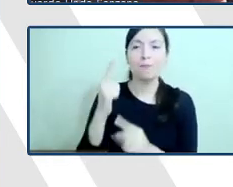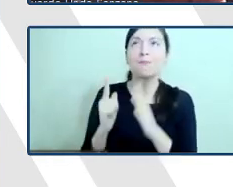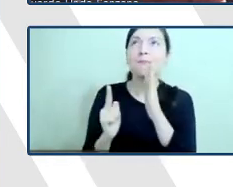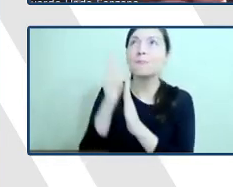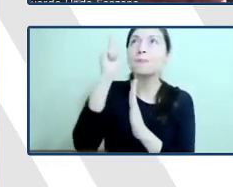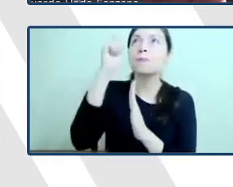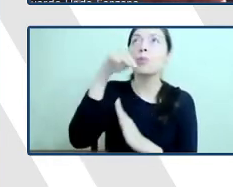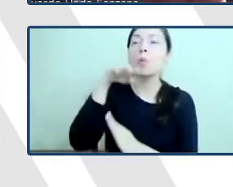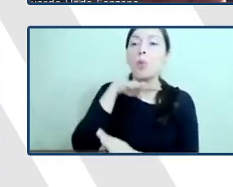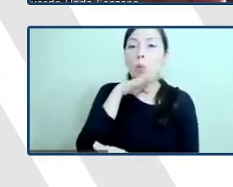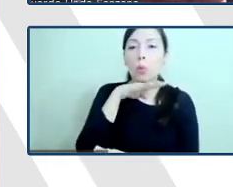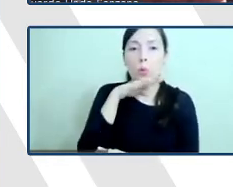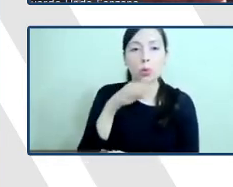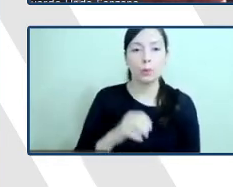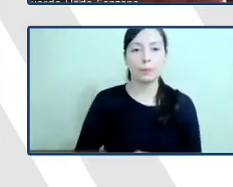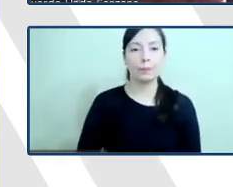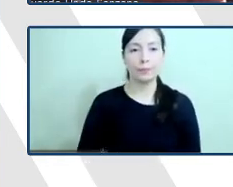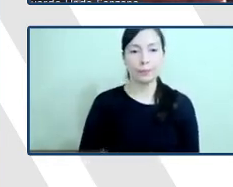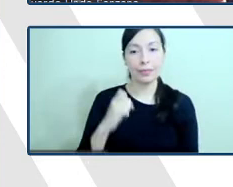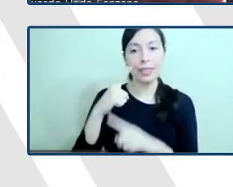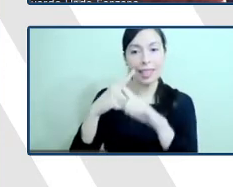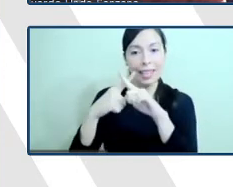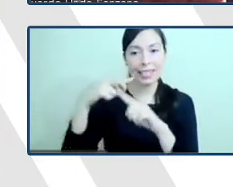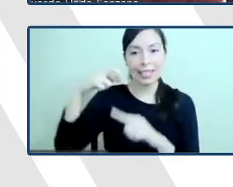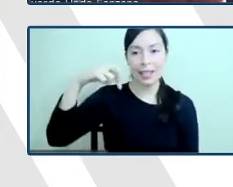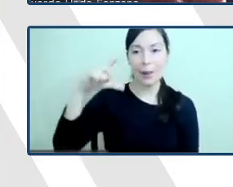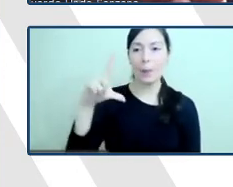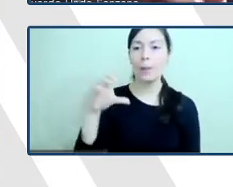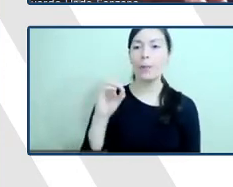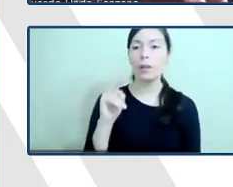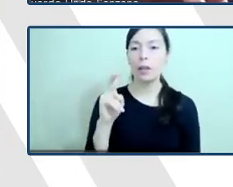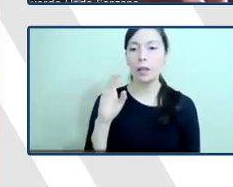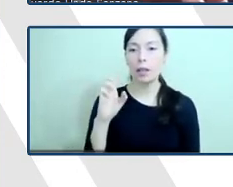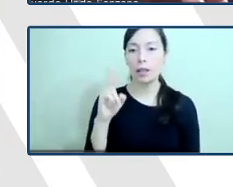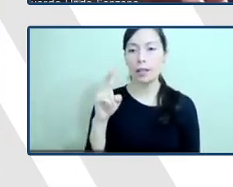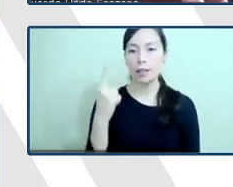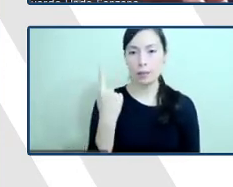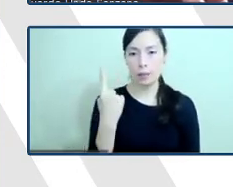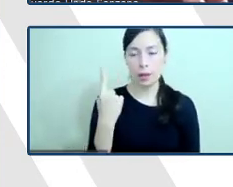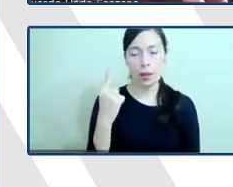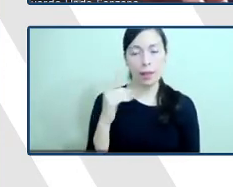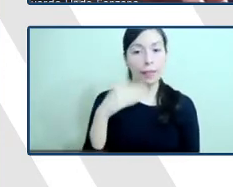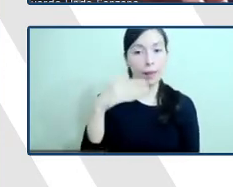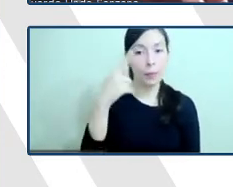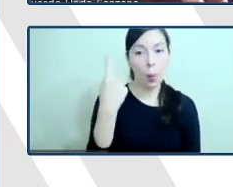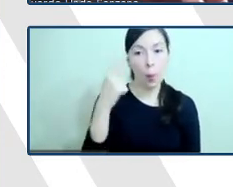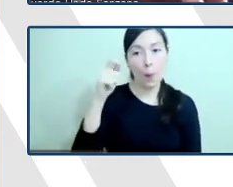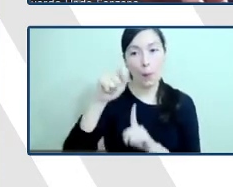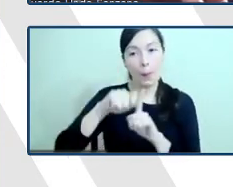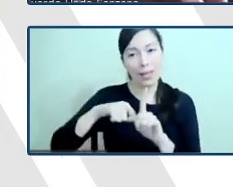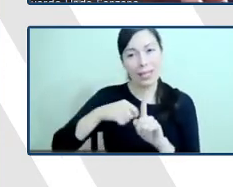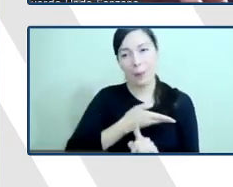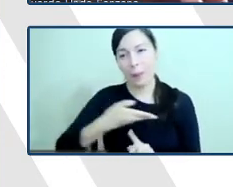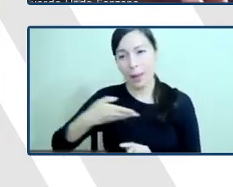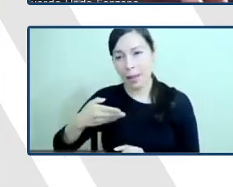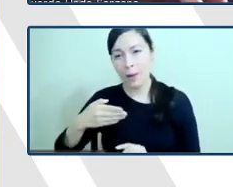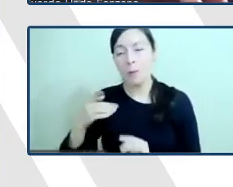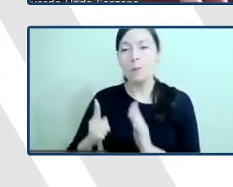y solo poco después, como un mes y medio más tarde, finalmente el Vanguard